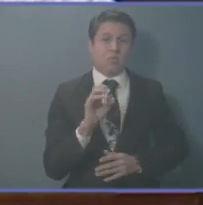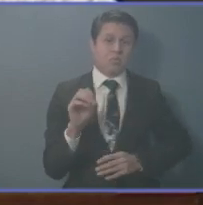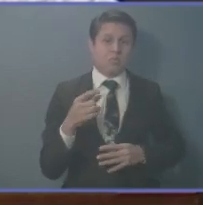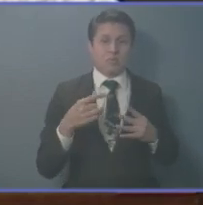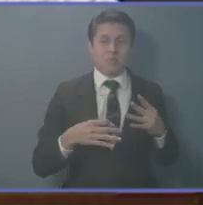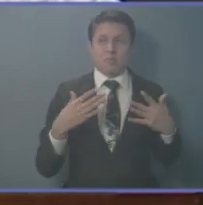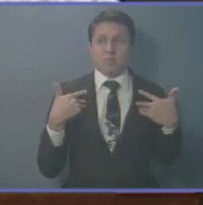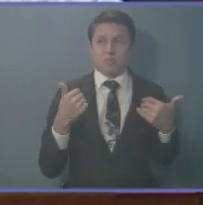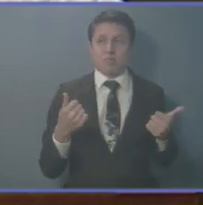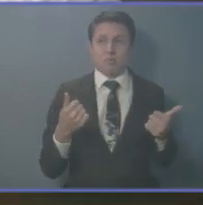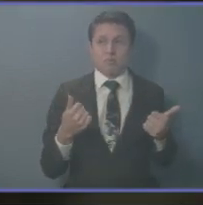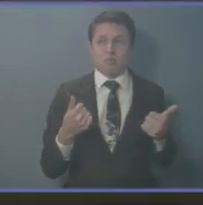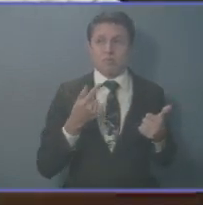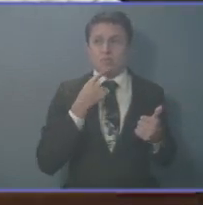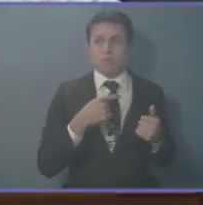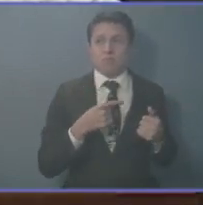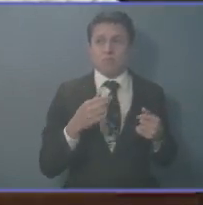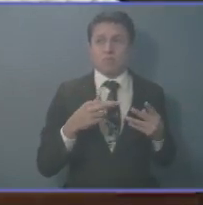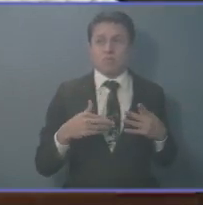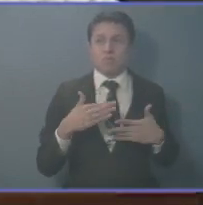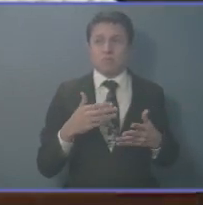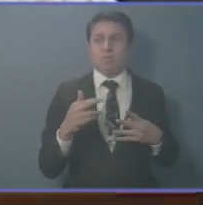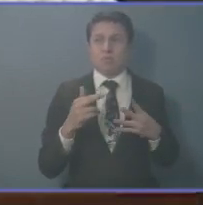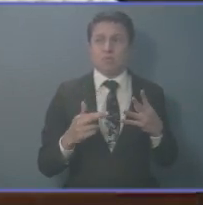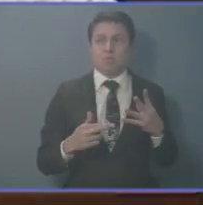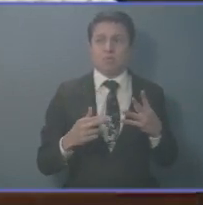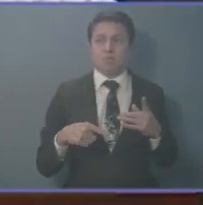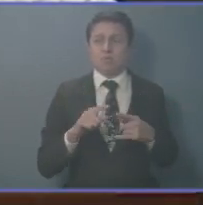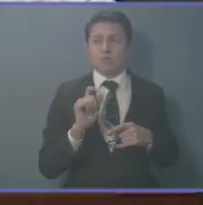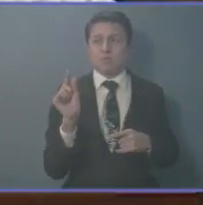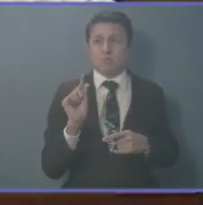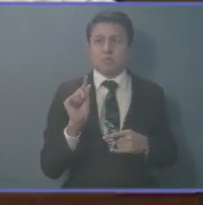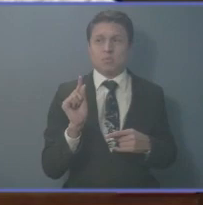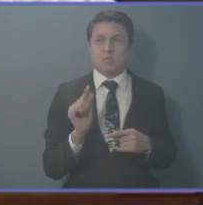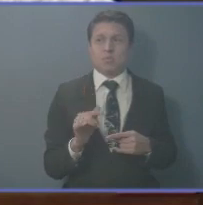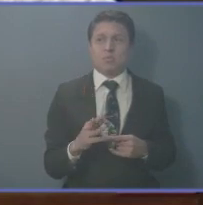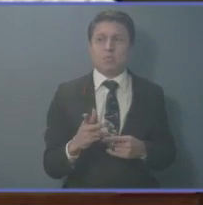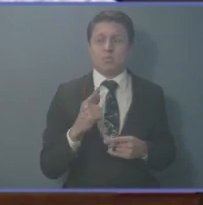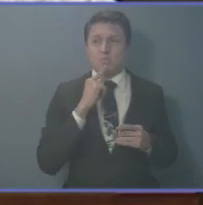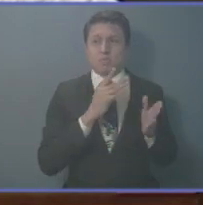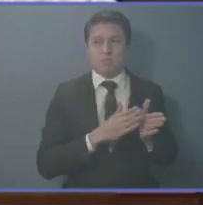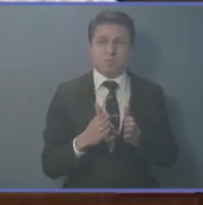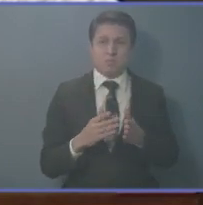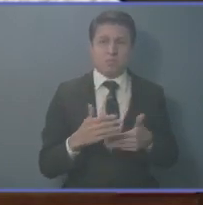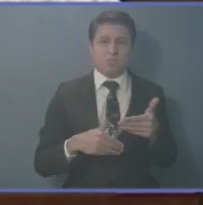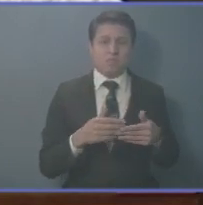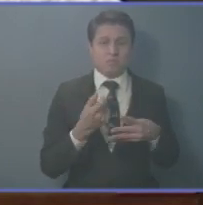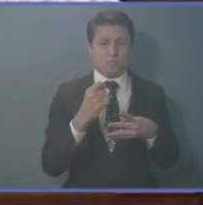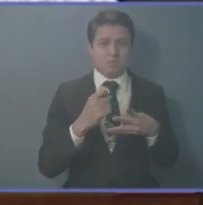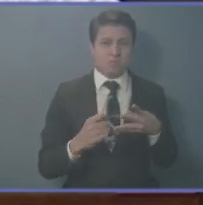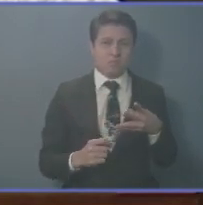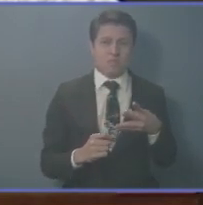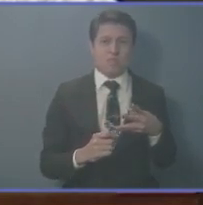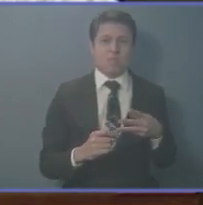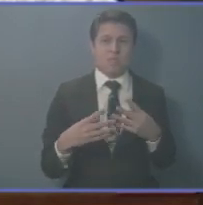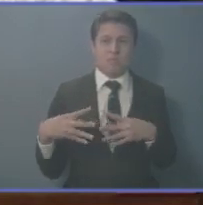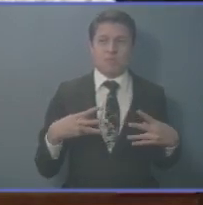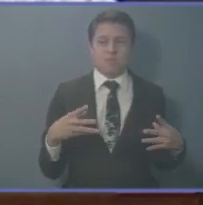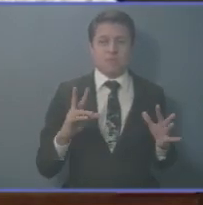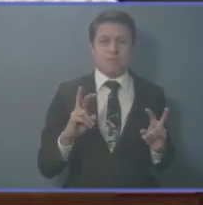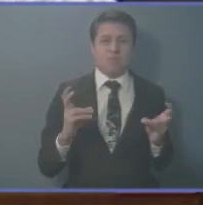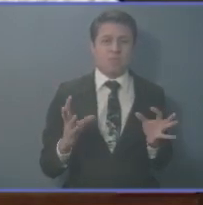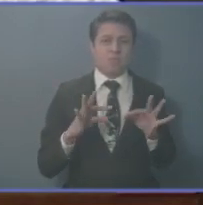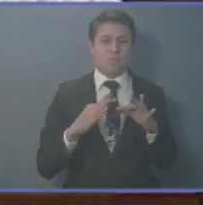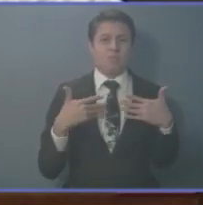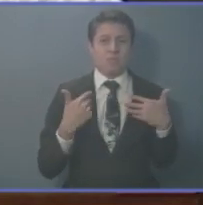de Salud para dictar disposiciones reglamentarias que le permitan organizar, coordinar y evaluar la ejecución de las actividades relacionadas con la